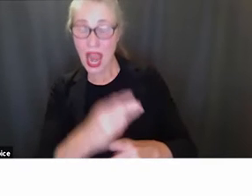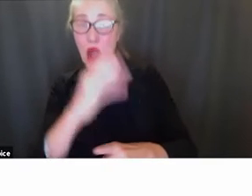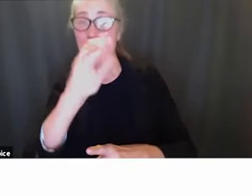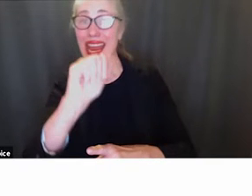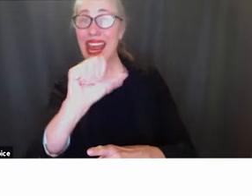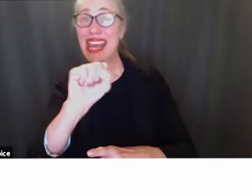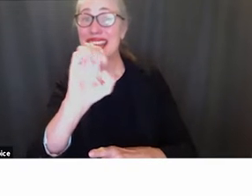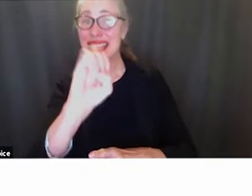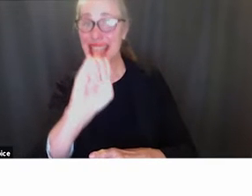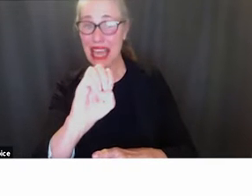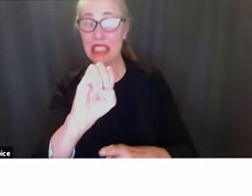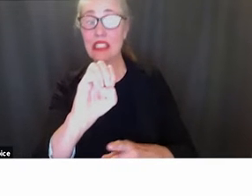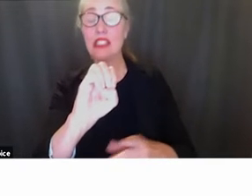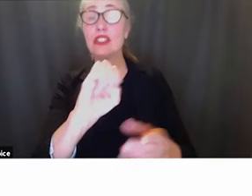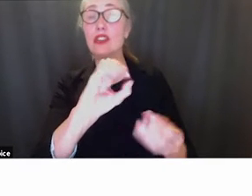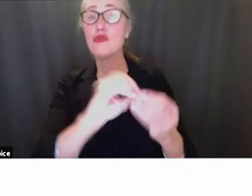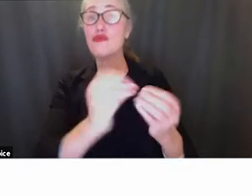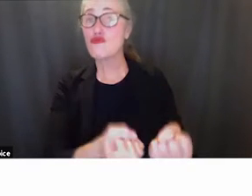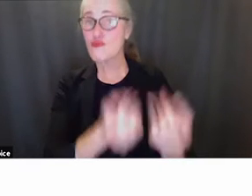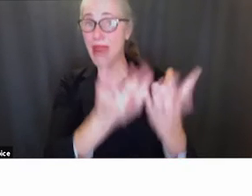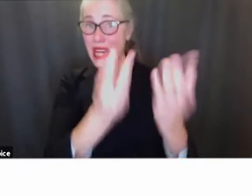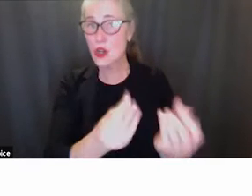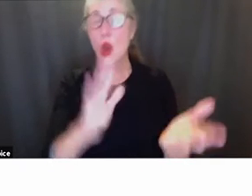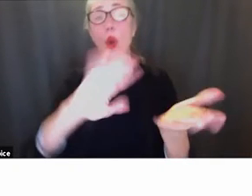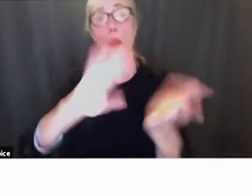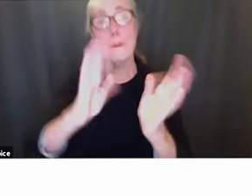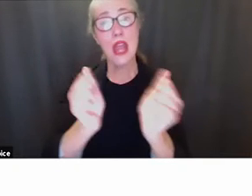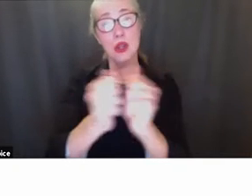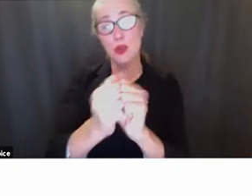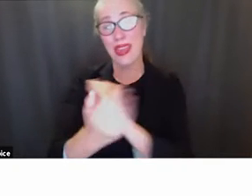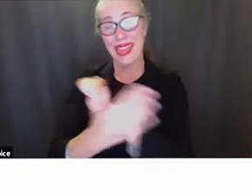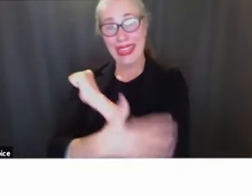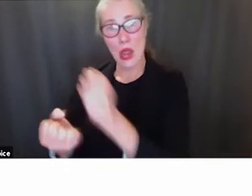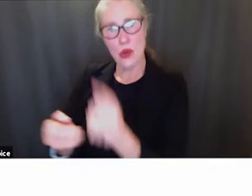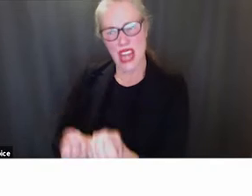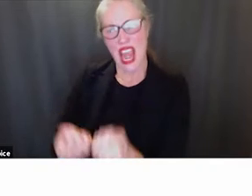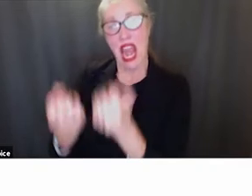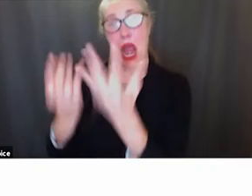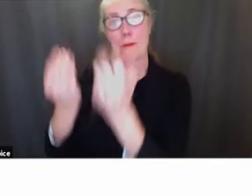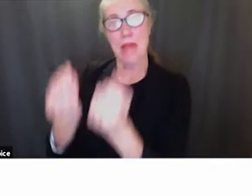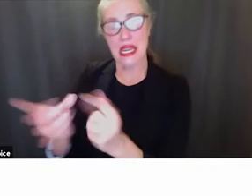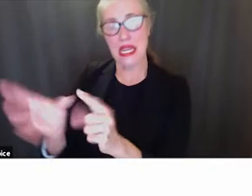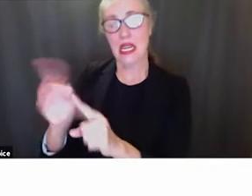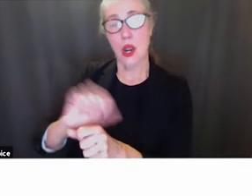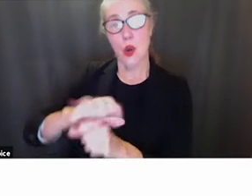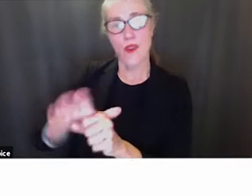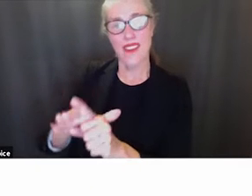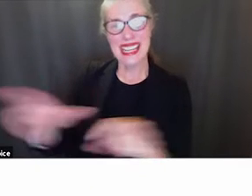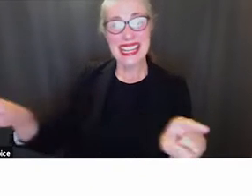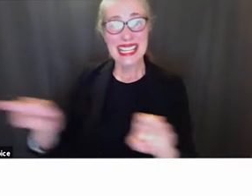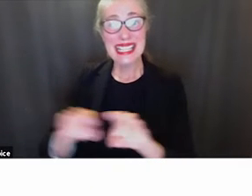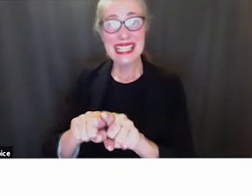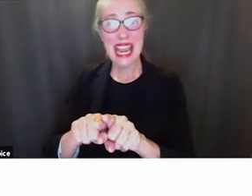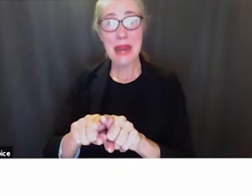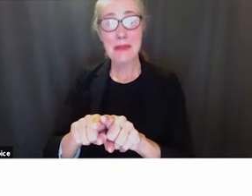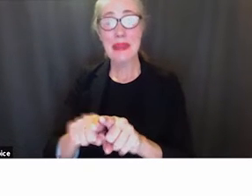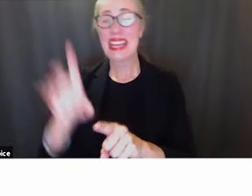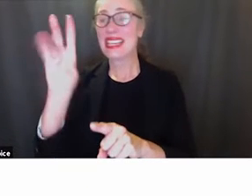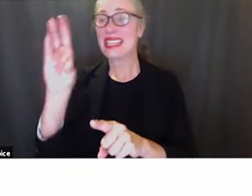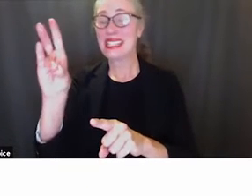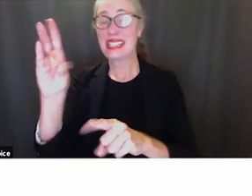casos en el distrito en comparación con los del condado. Durante los mismos 7 días, nosotros vimos un